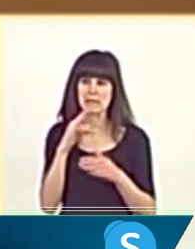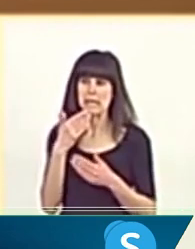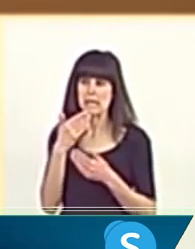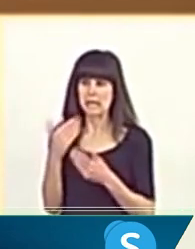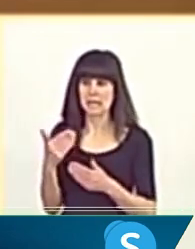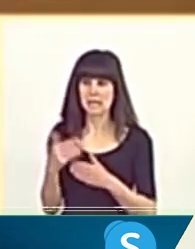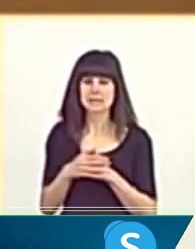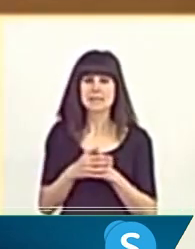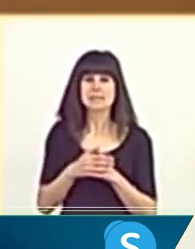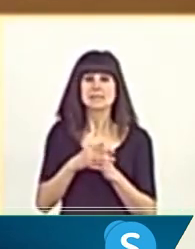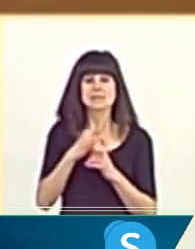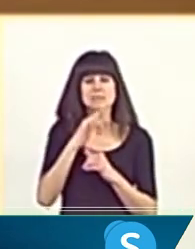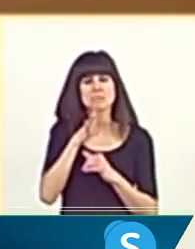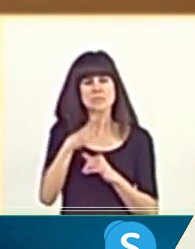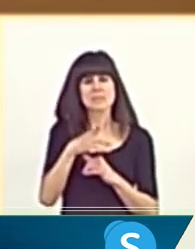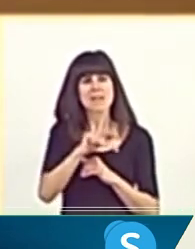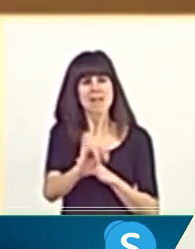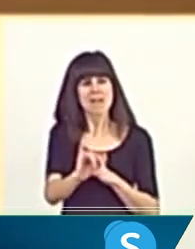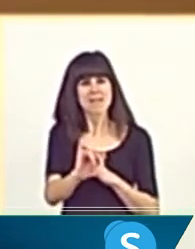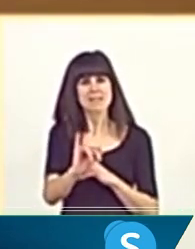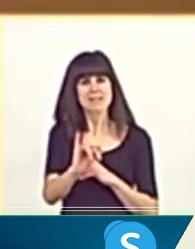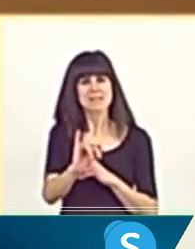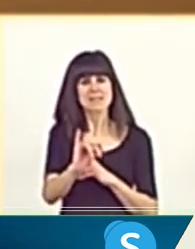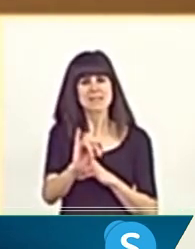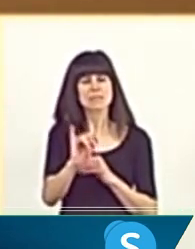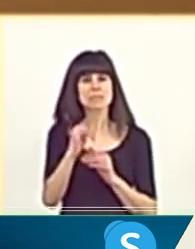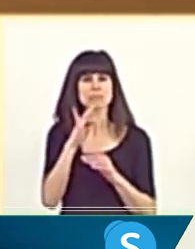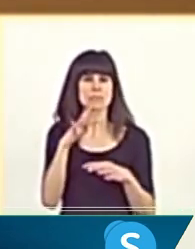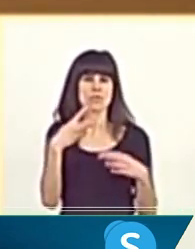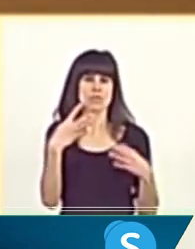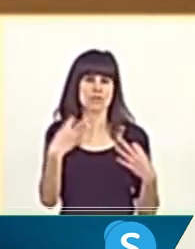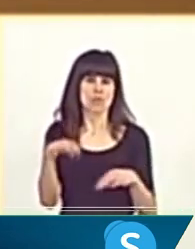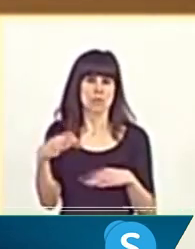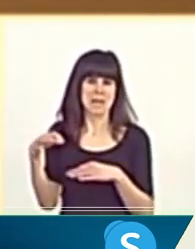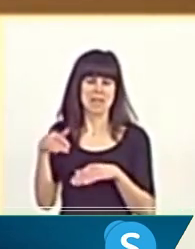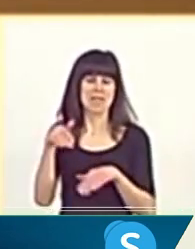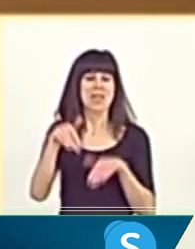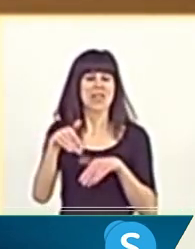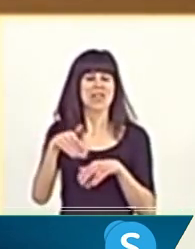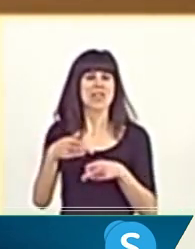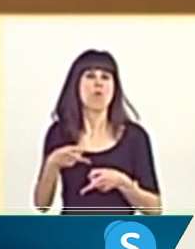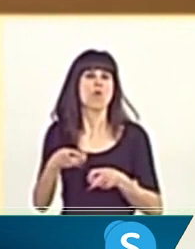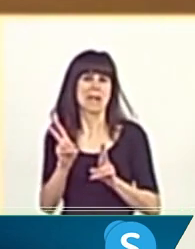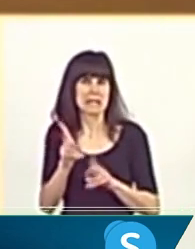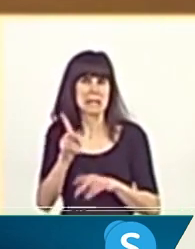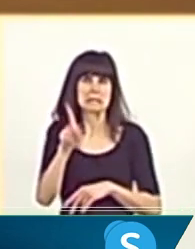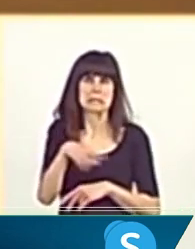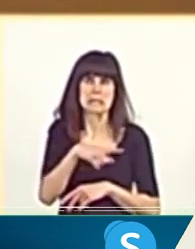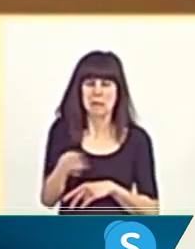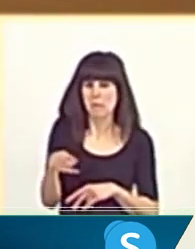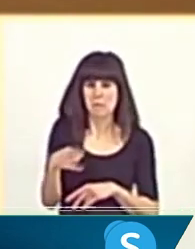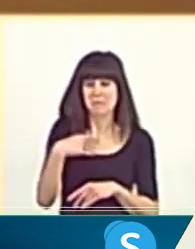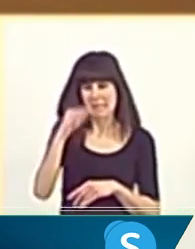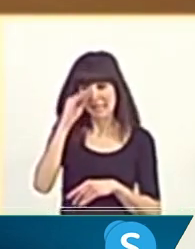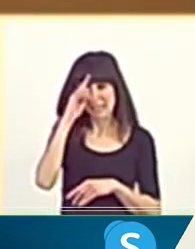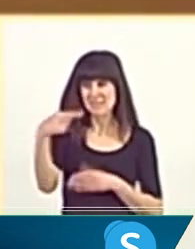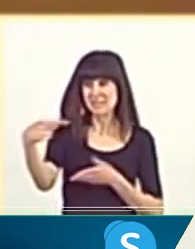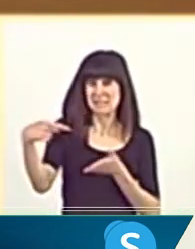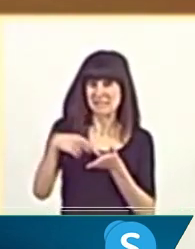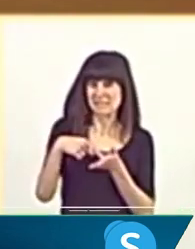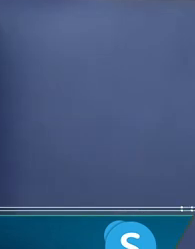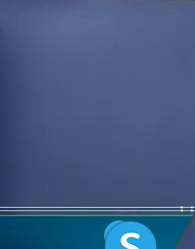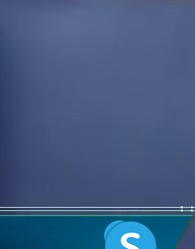por un conocimiento de información asimétrica entre los ciudadanos y los entes de poder, obviamente fue copándose poco a poco por los